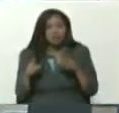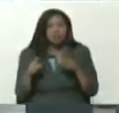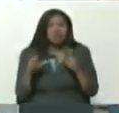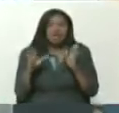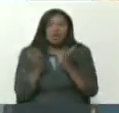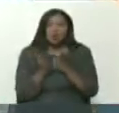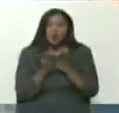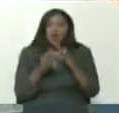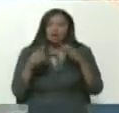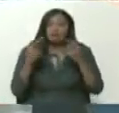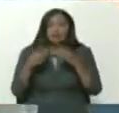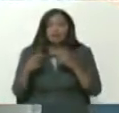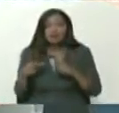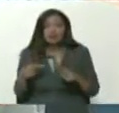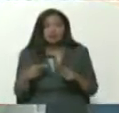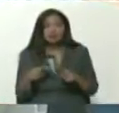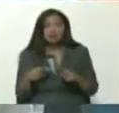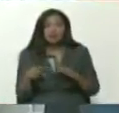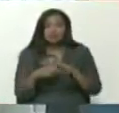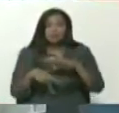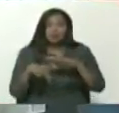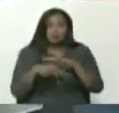es de preescolar, de inicial.